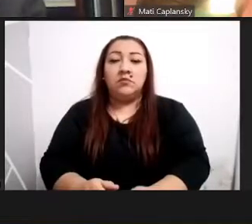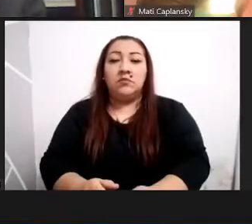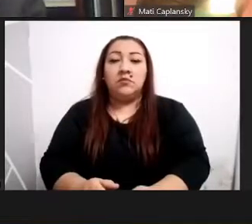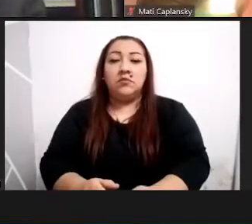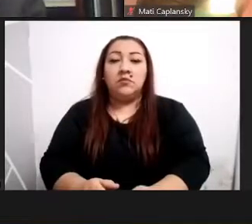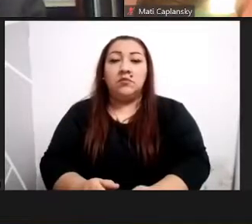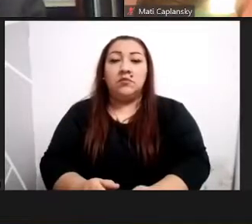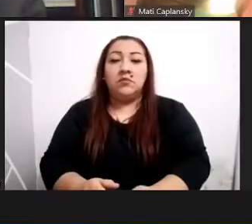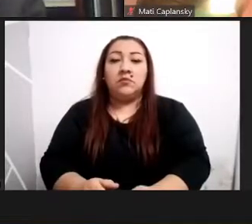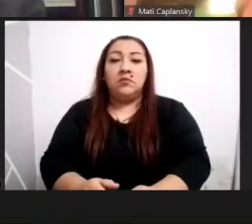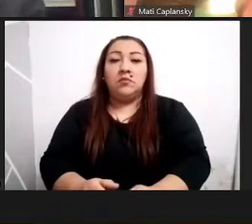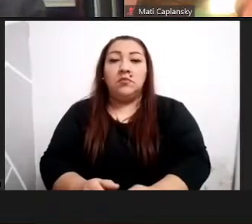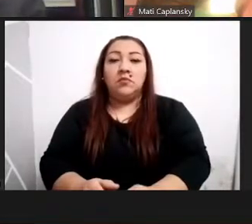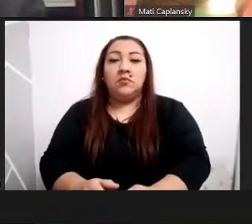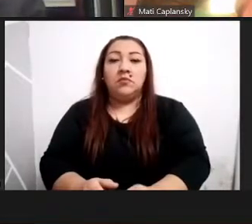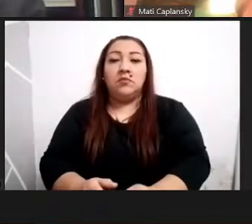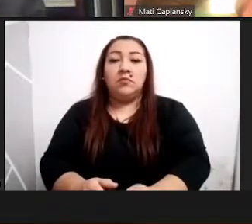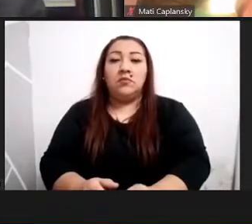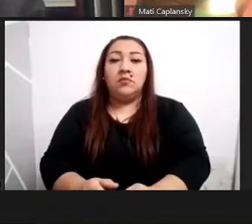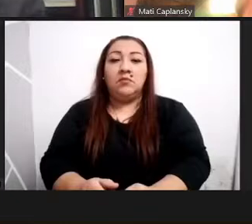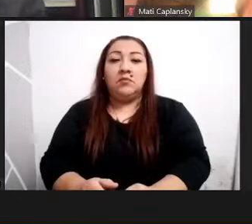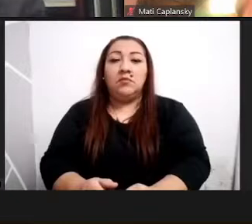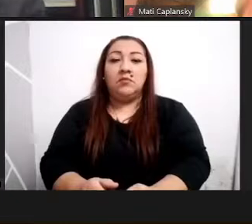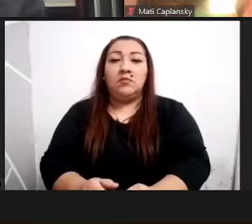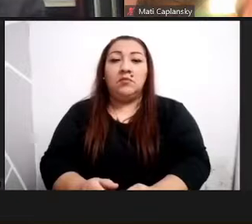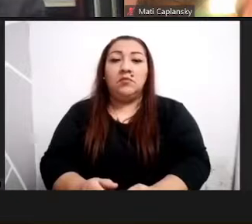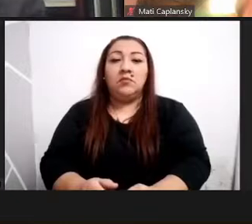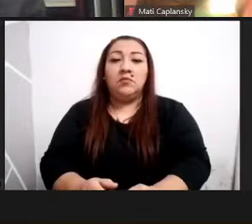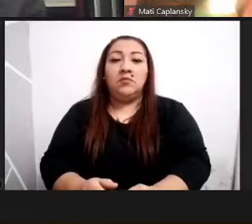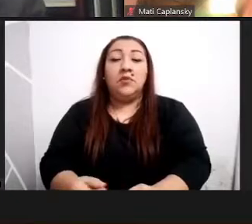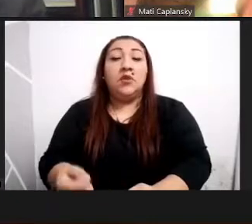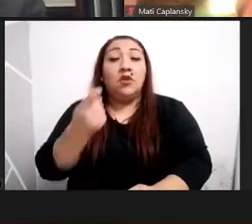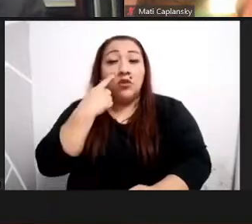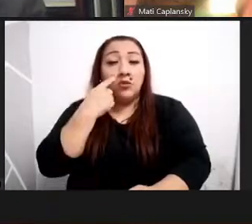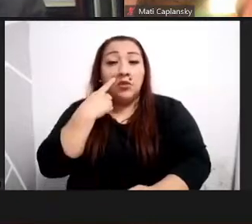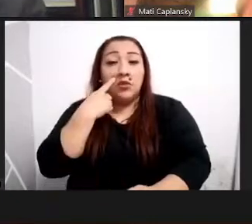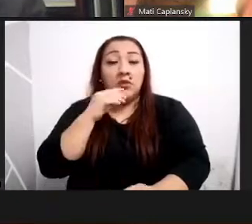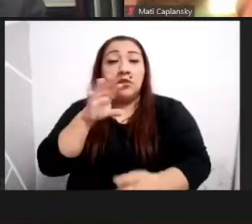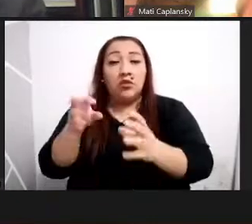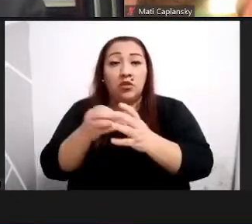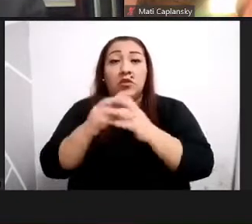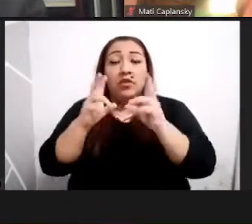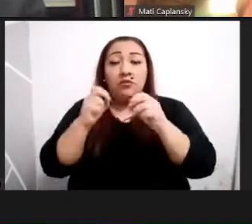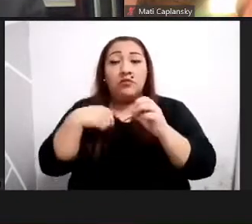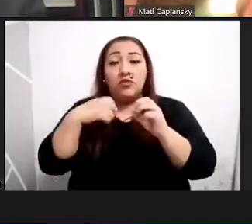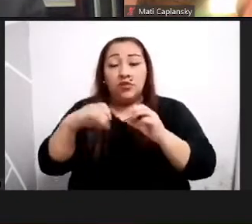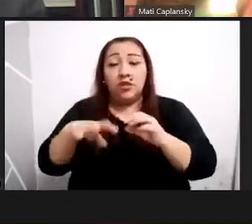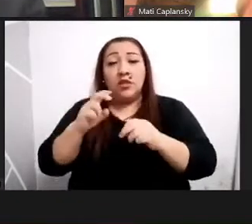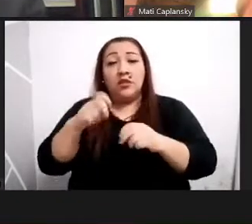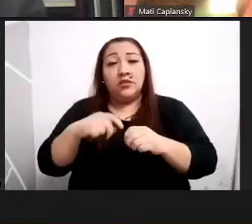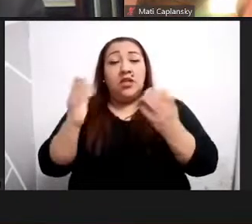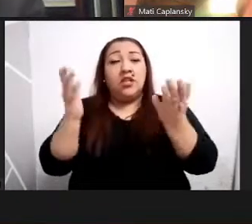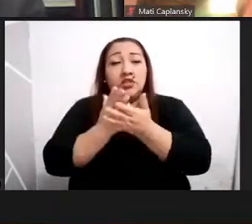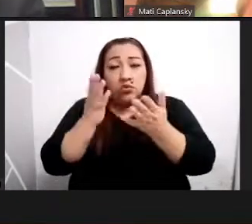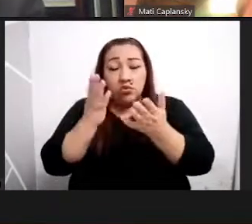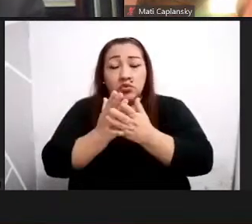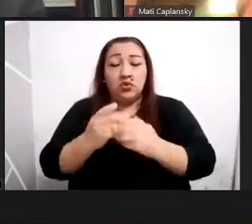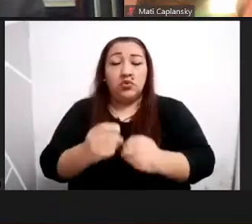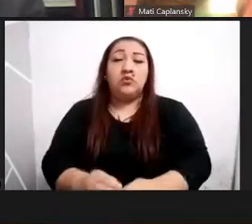conocer muy bien el contexto histórico, social de cada país. Eso requiere estudio, requiere